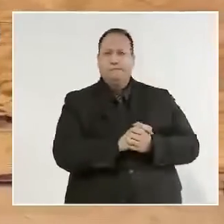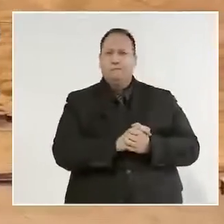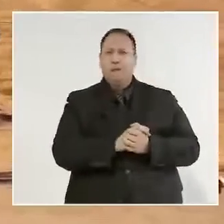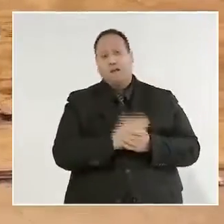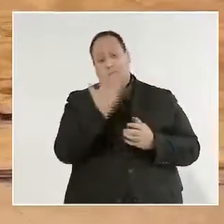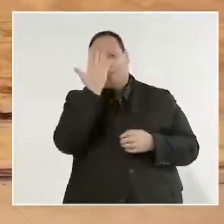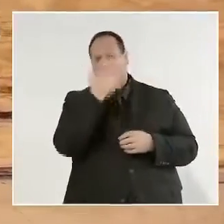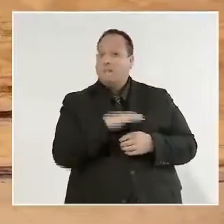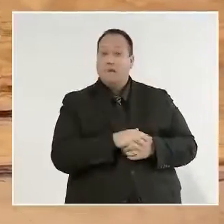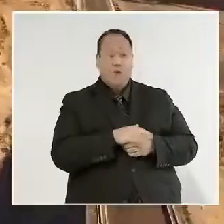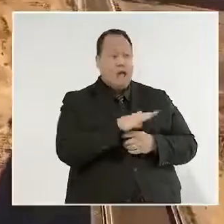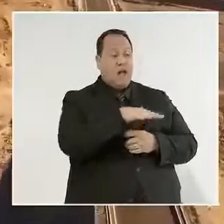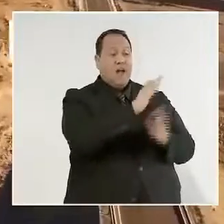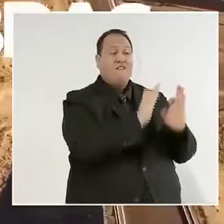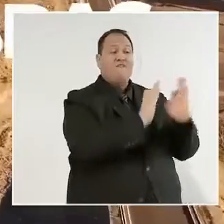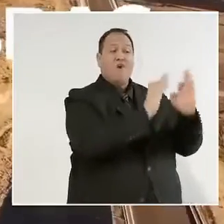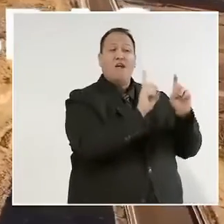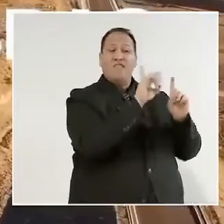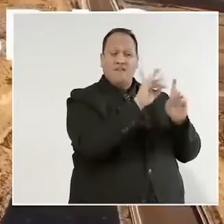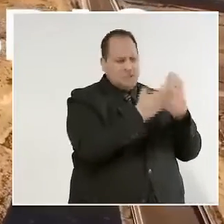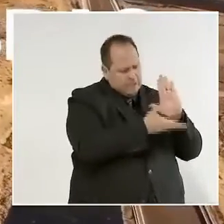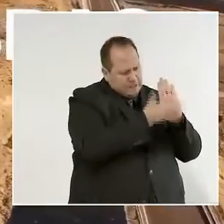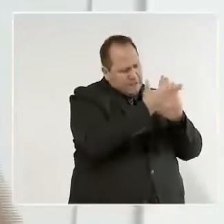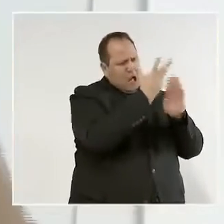380,441,000 pesos en las siguientes obras.